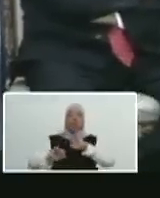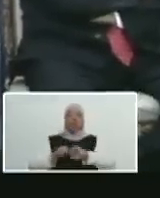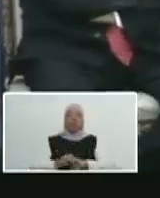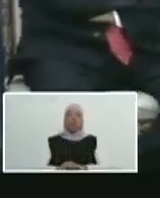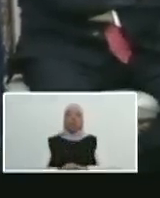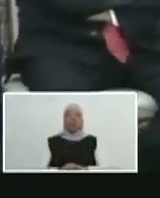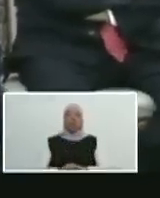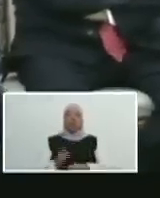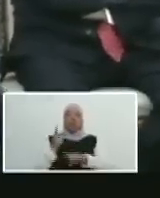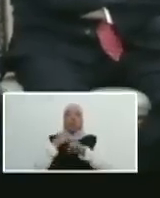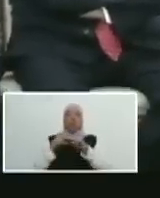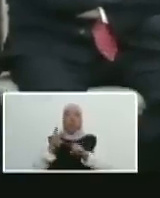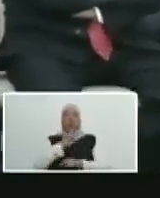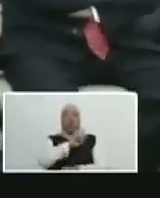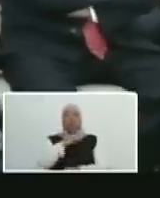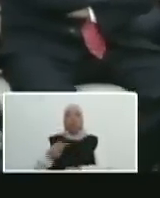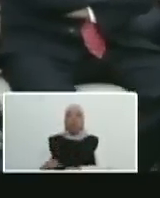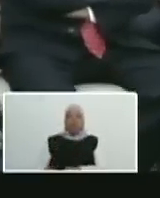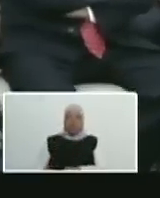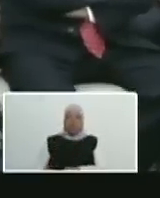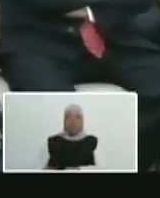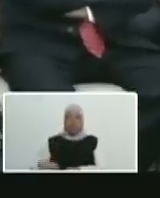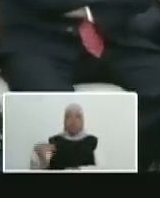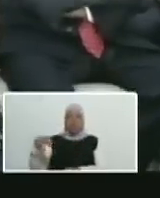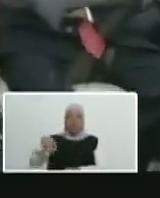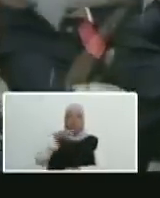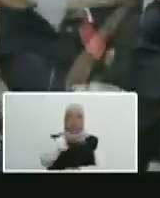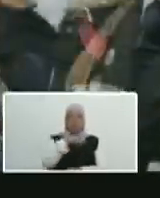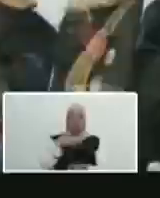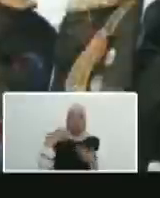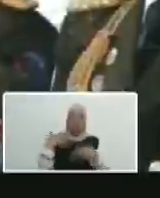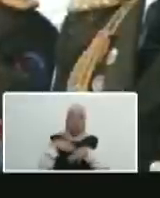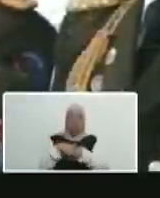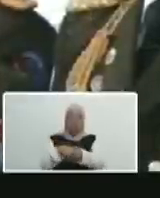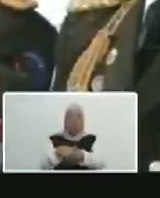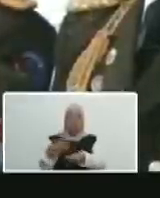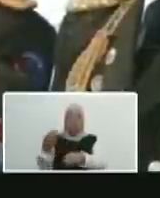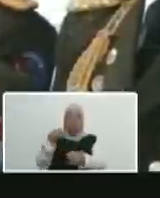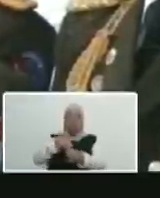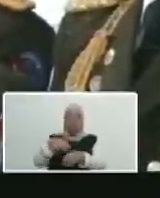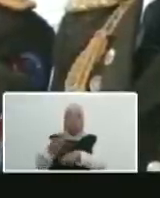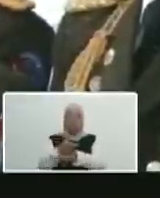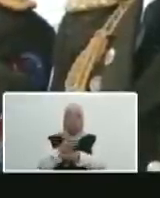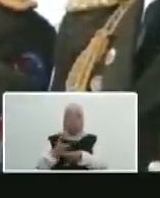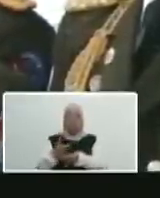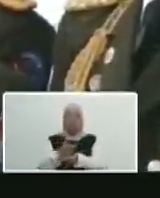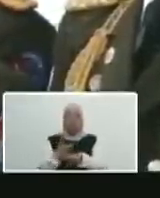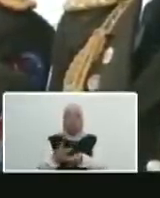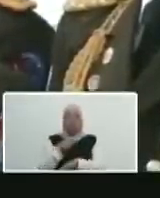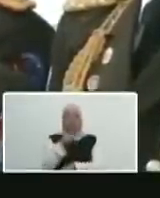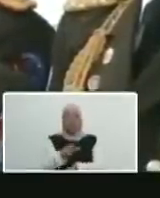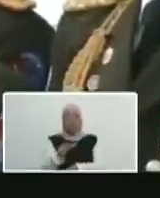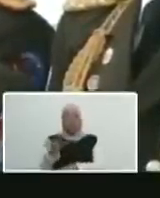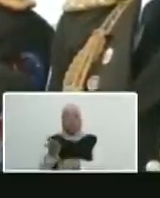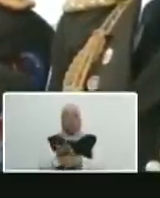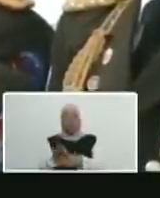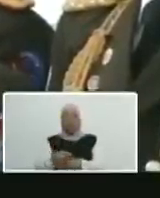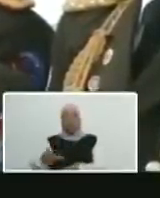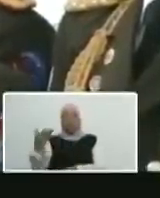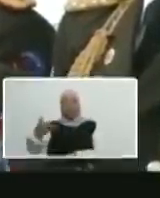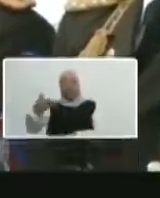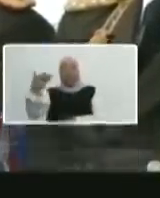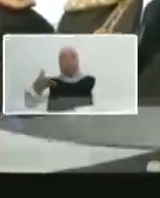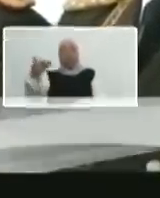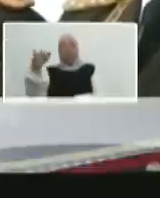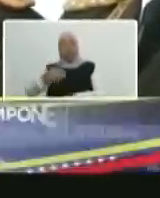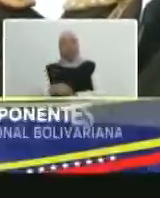y demás vicepresidentes sectoriales e integrantes del Gabinete Ejecutivo. General en jefe Domingo Antonio Hernández